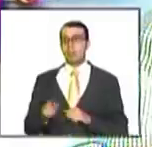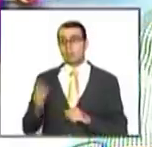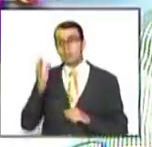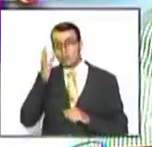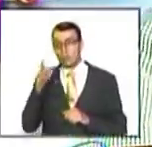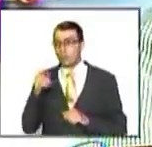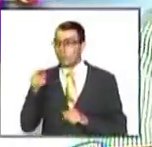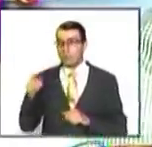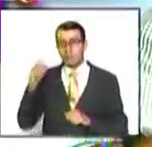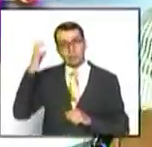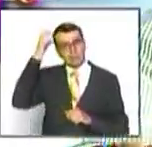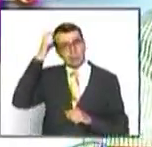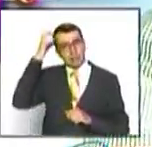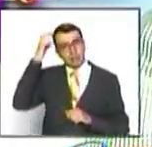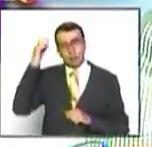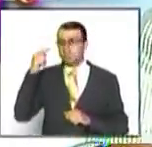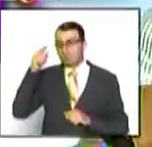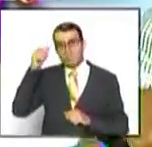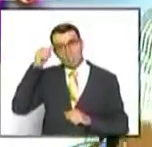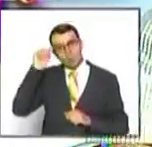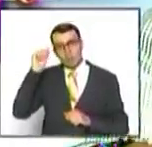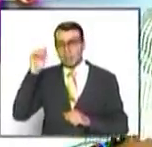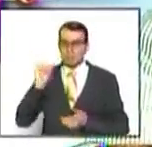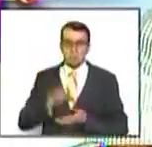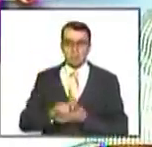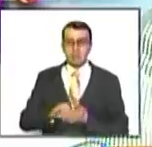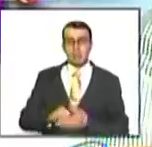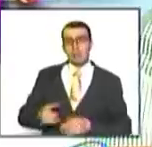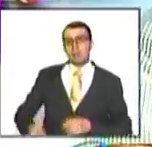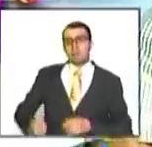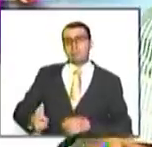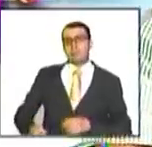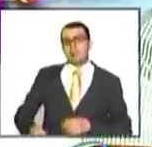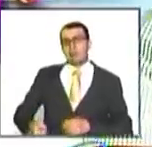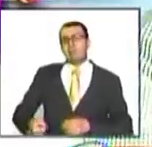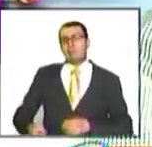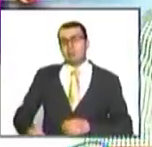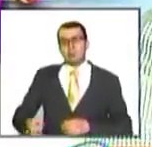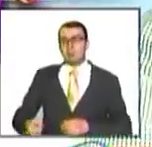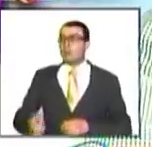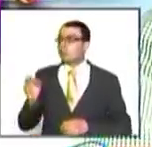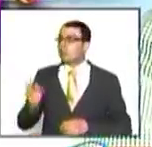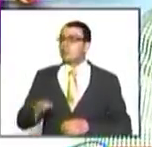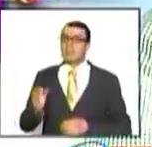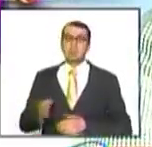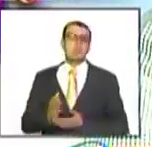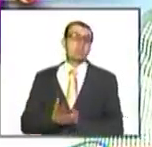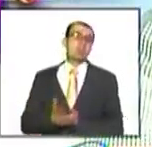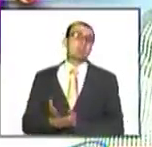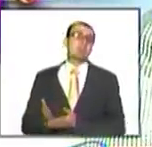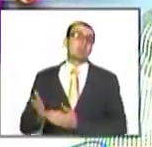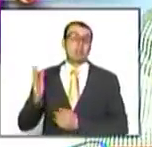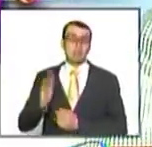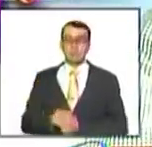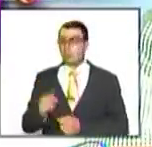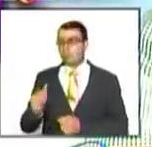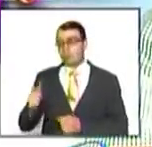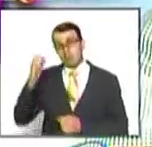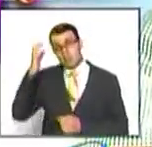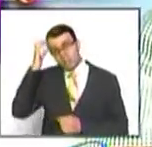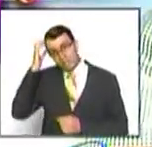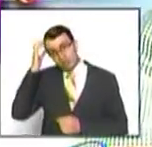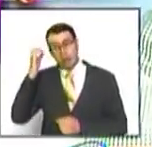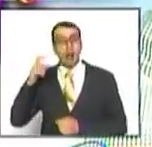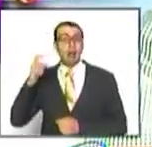en su cerebro y que le quede grabado en su cerebro y empiece ese paciente a usar el bastón y va quedando en su cerebro derecho,